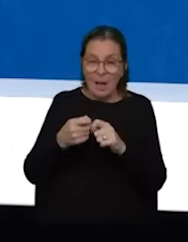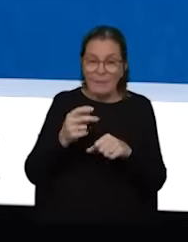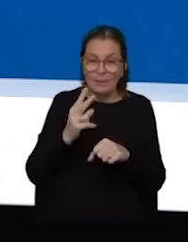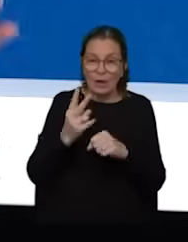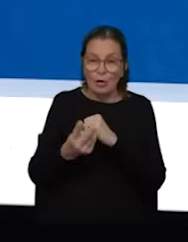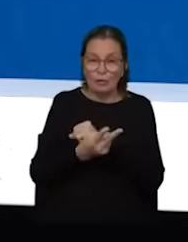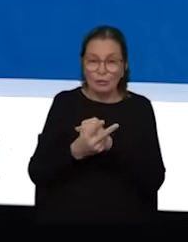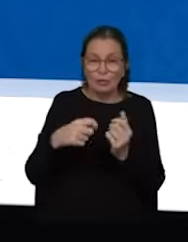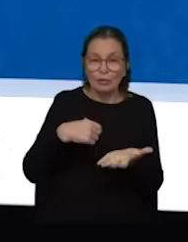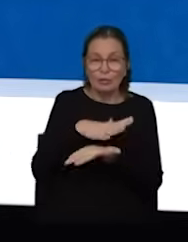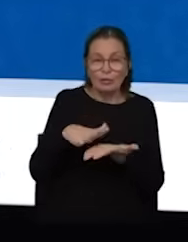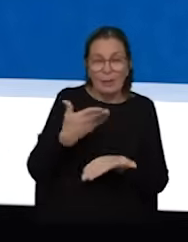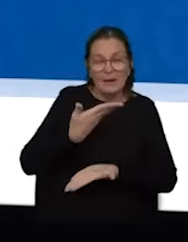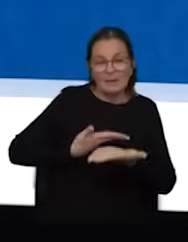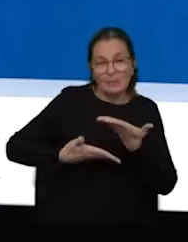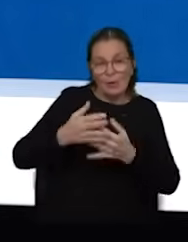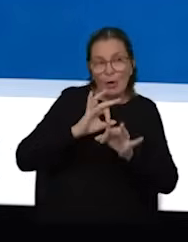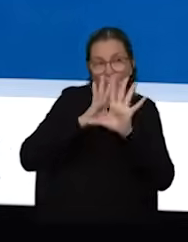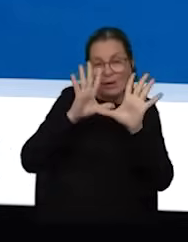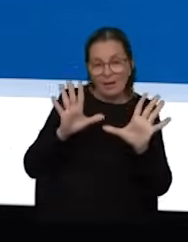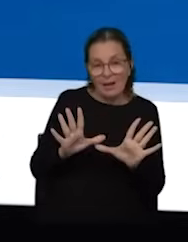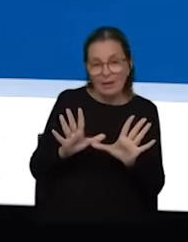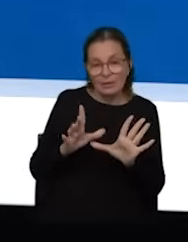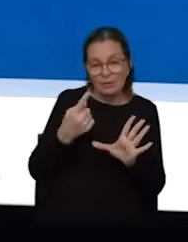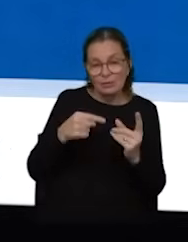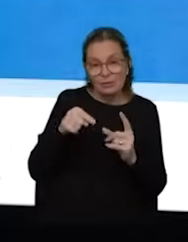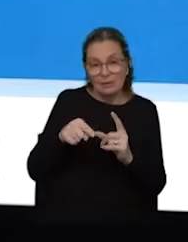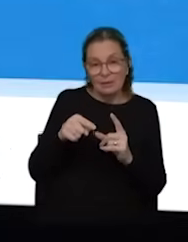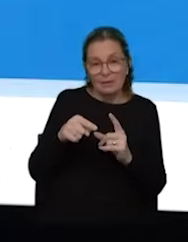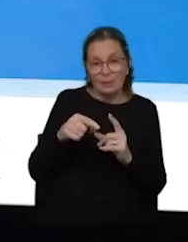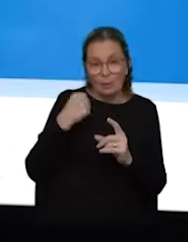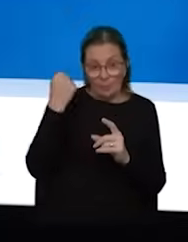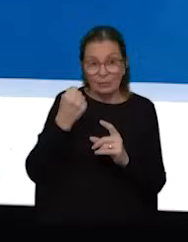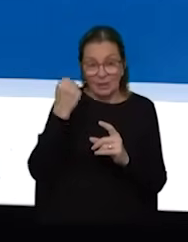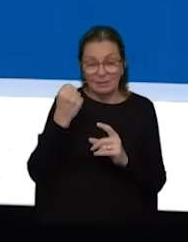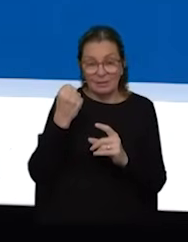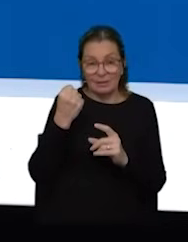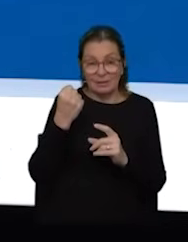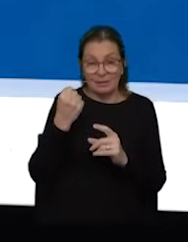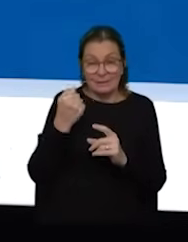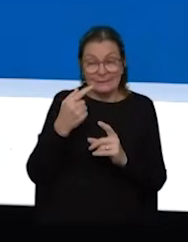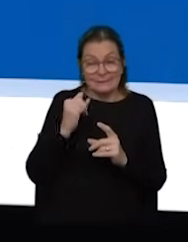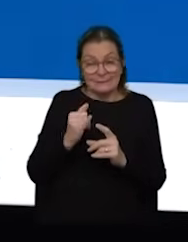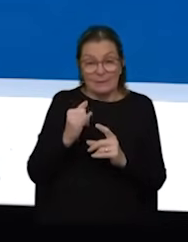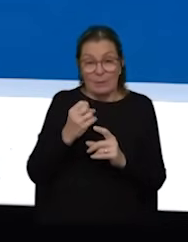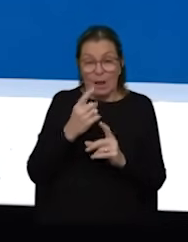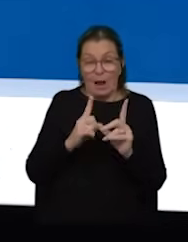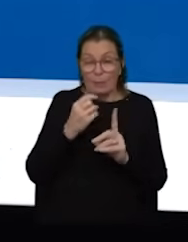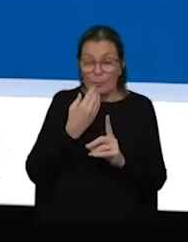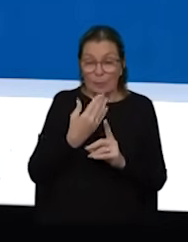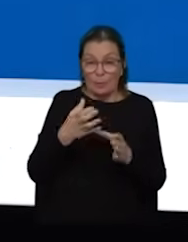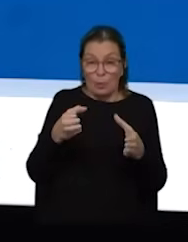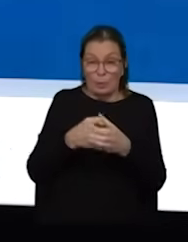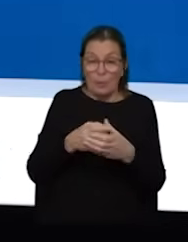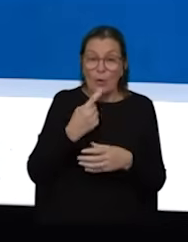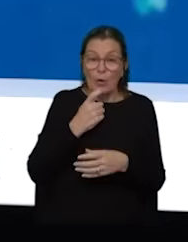social la participación la transparencia por tanto es gravísimo eh Y y creo que es una muy buena señal que el partido